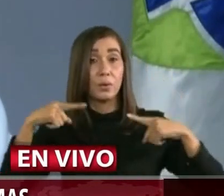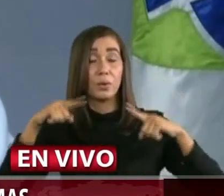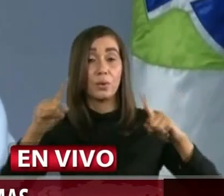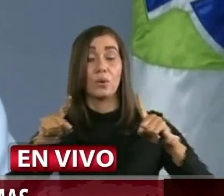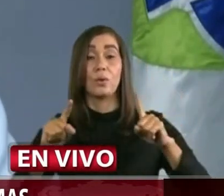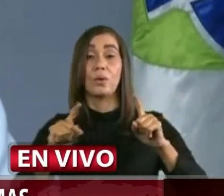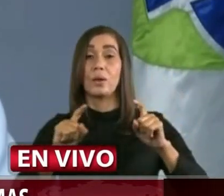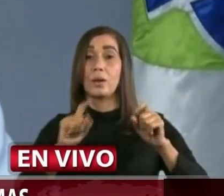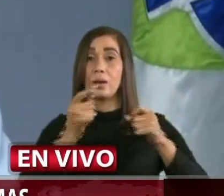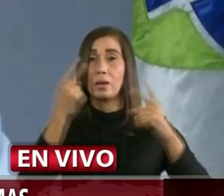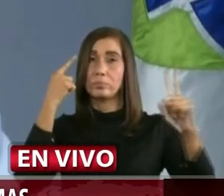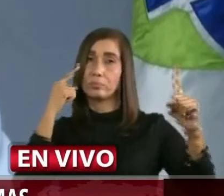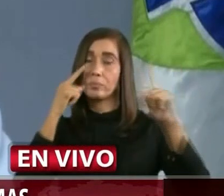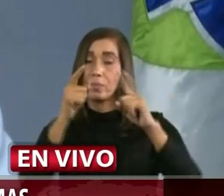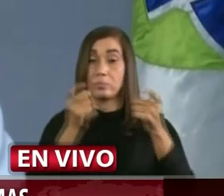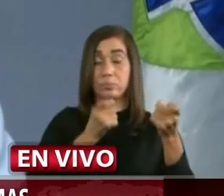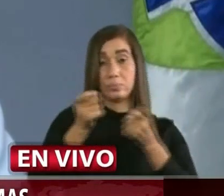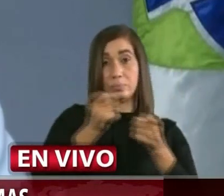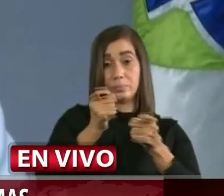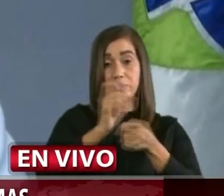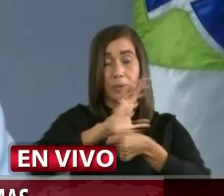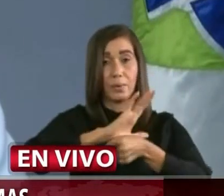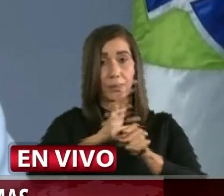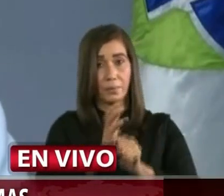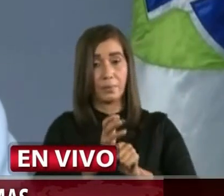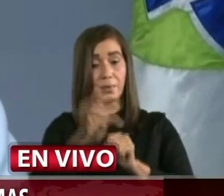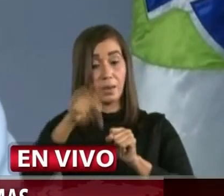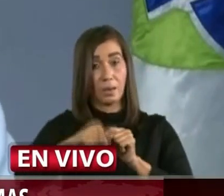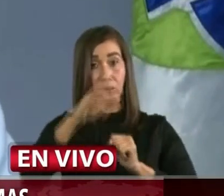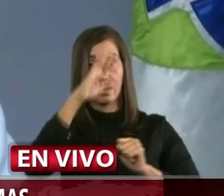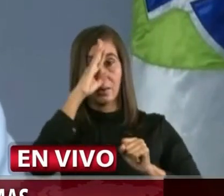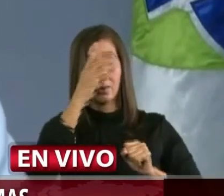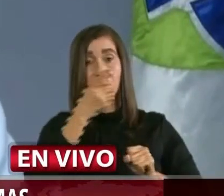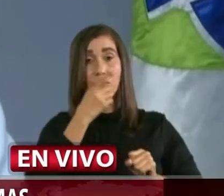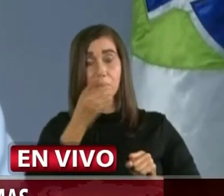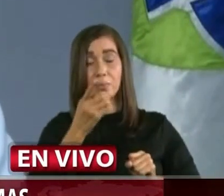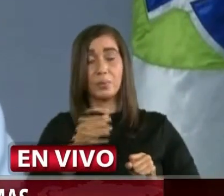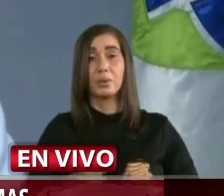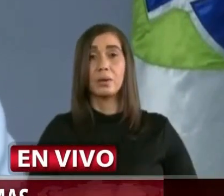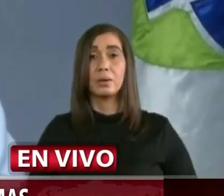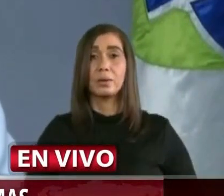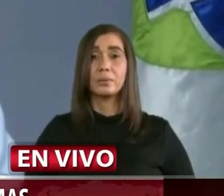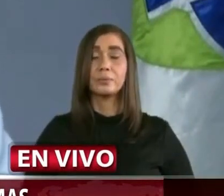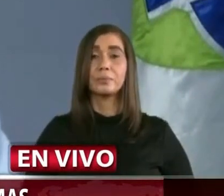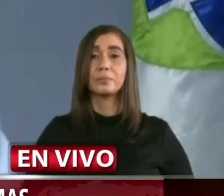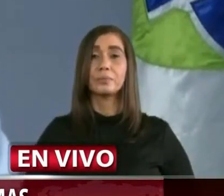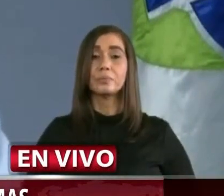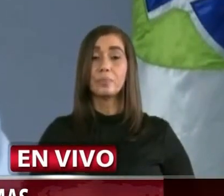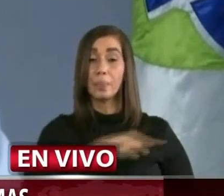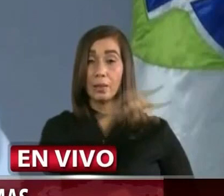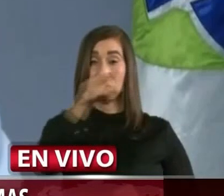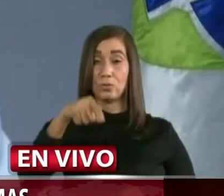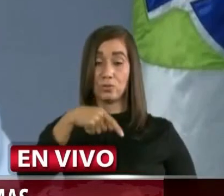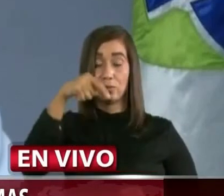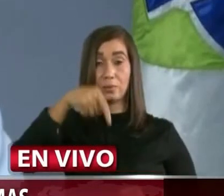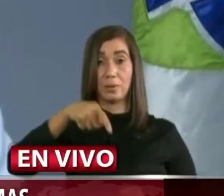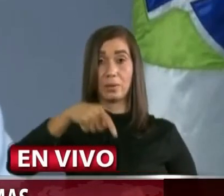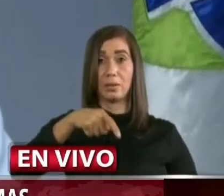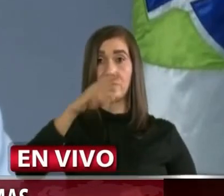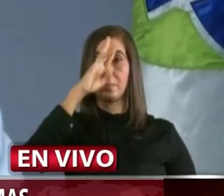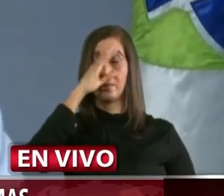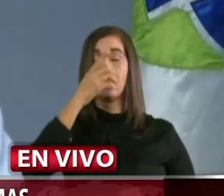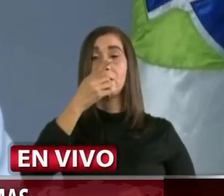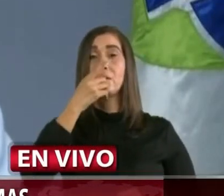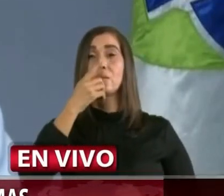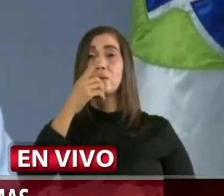los propósitos de controlar el COVID en la República Dominicana. Somos un país